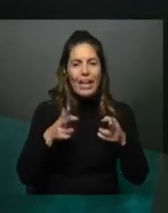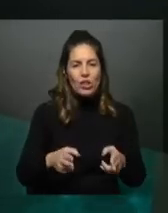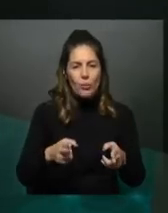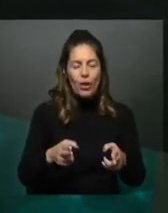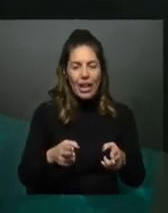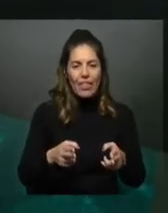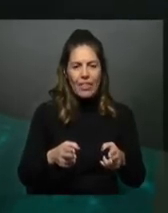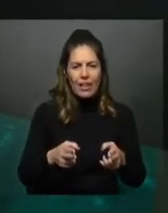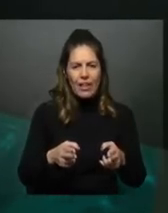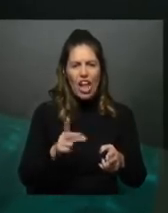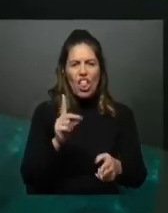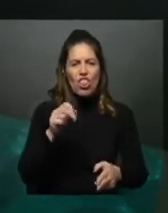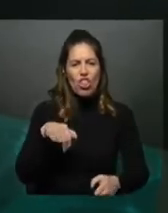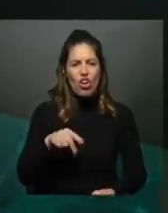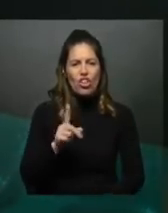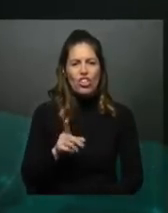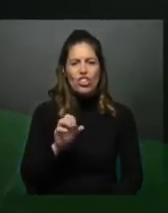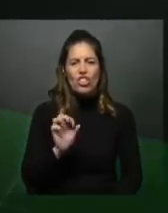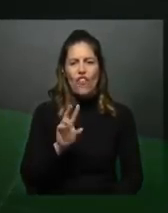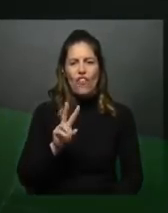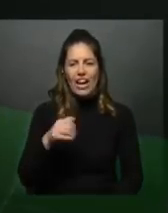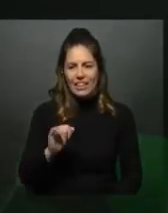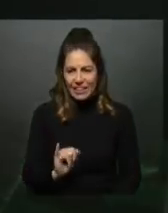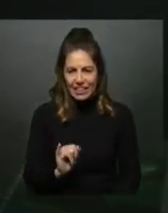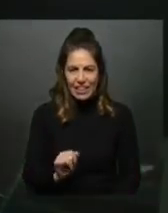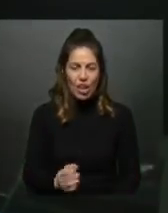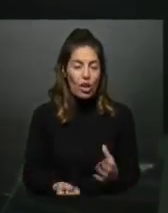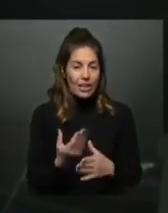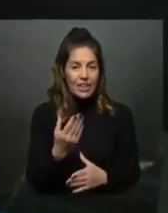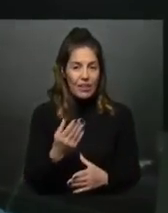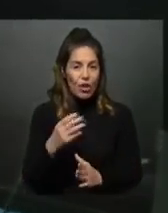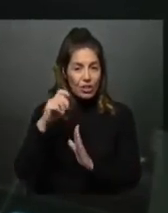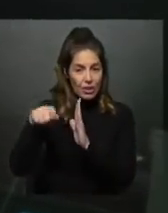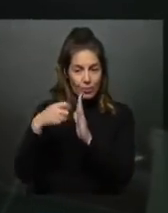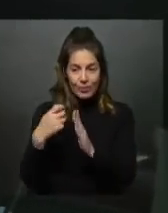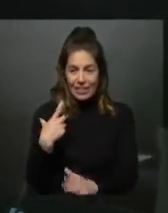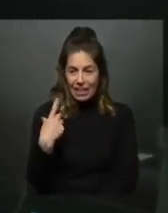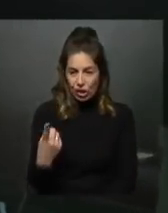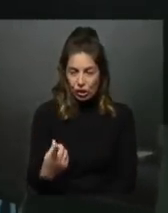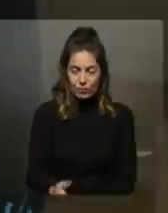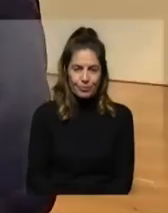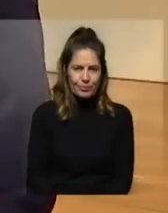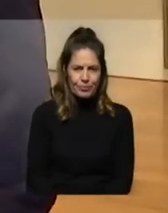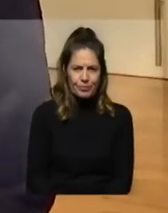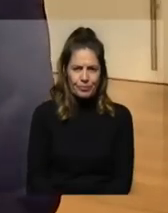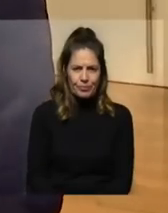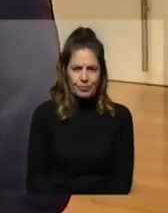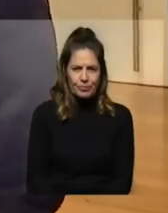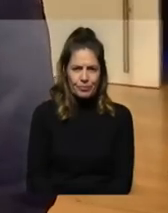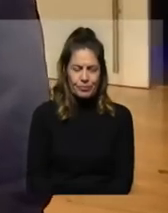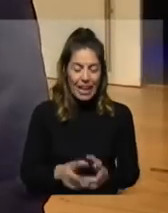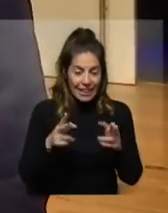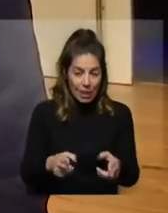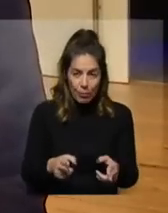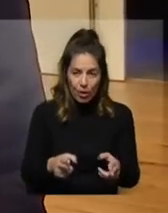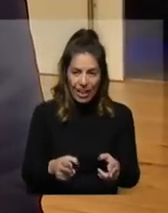sobre Tony Giovanni que tener estreno de reconocidos cineasta Álvaro como director escénico en la temporada lo